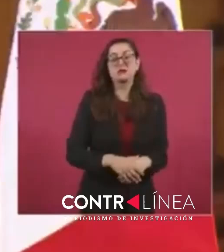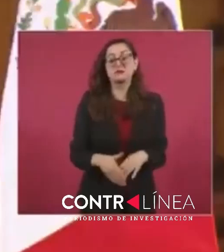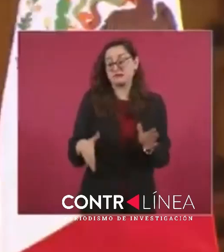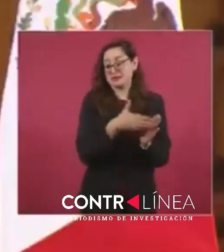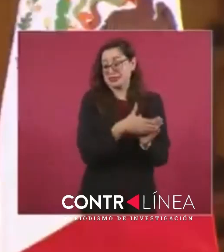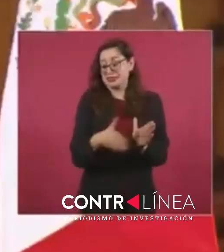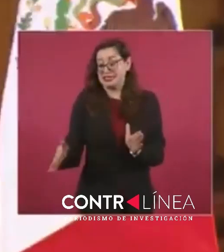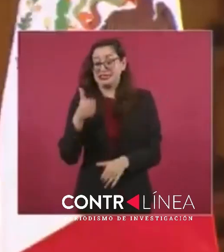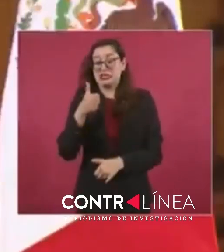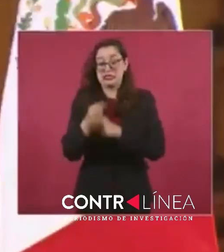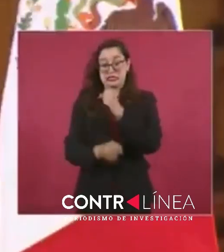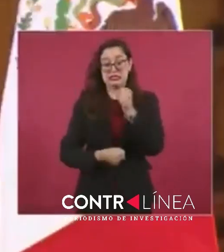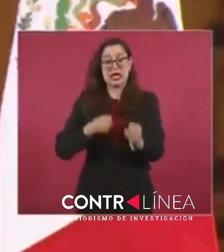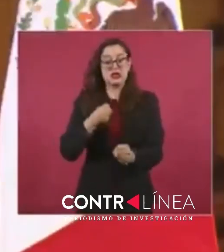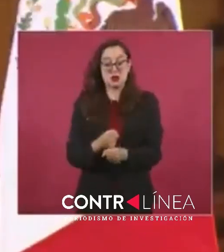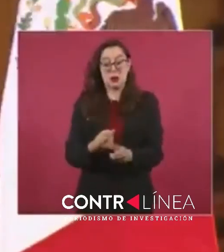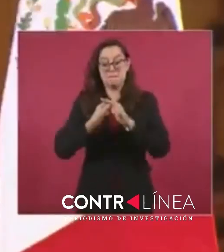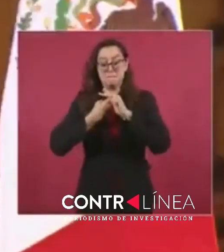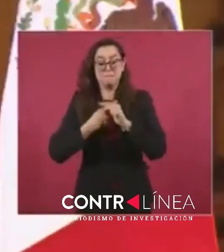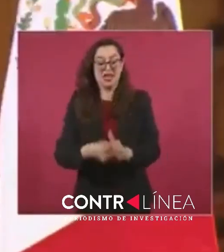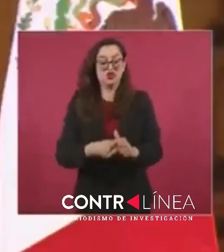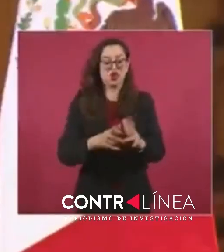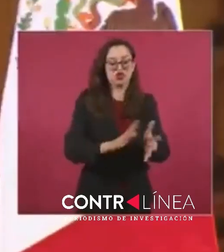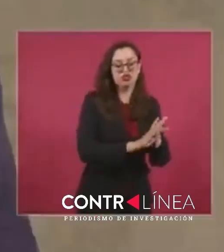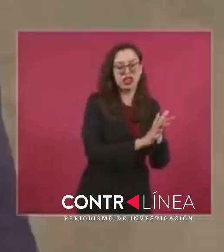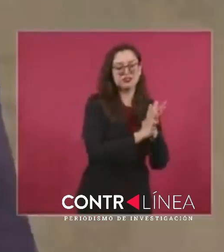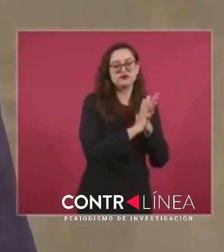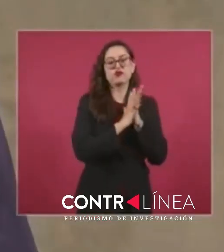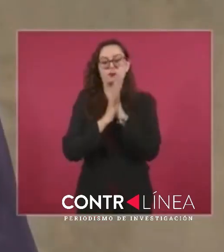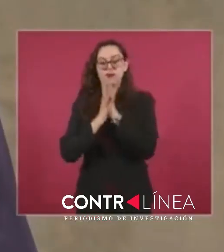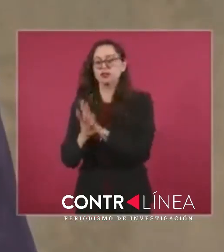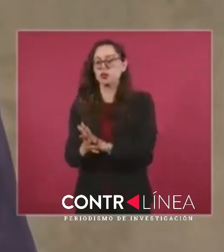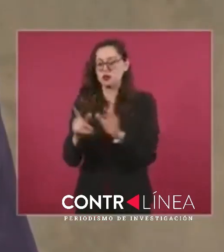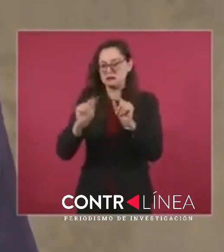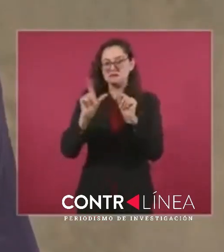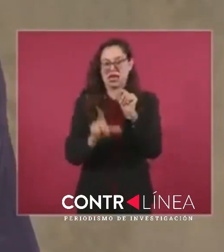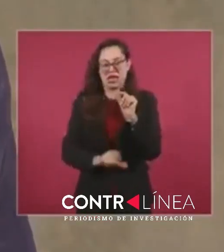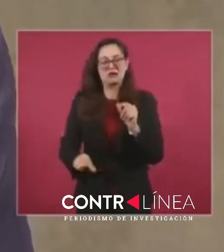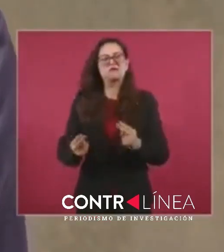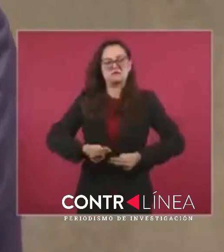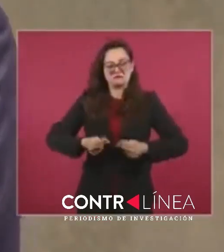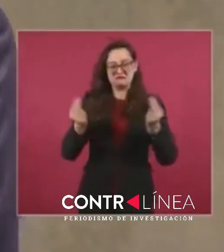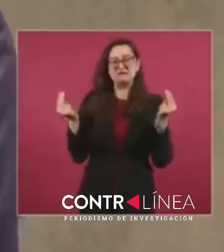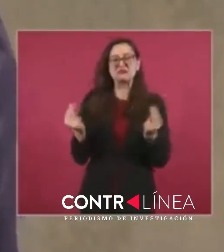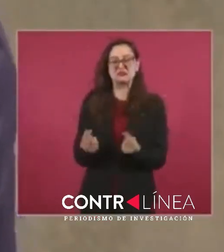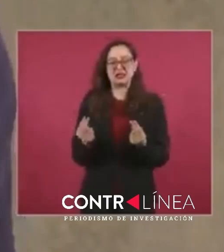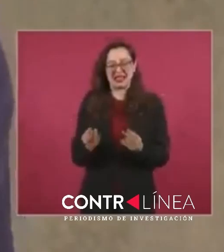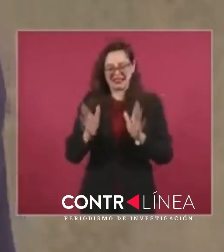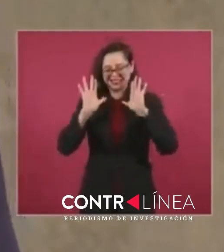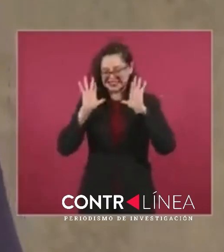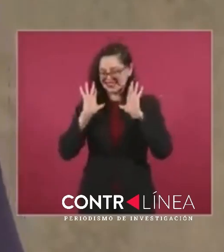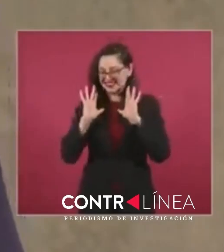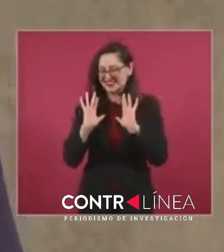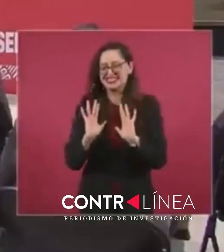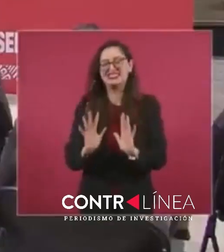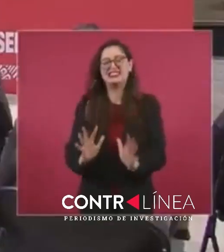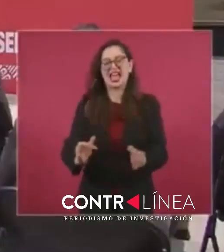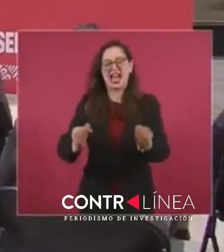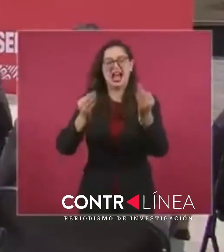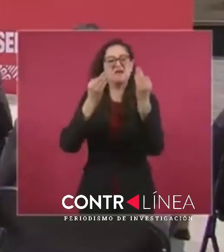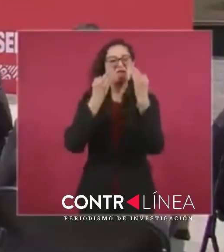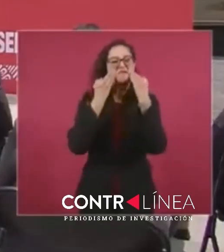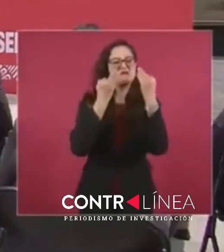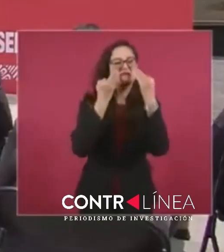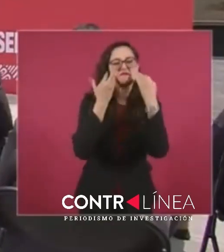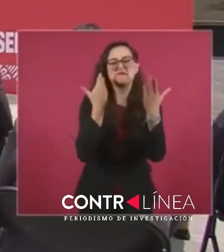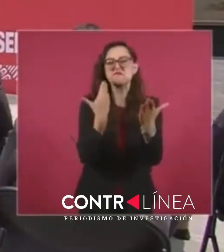Sentamos las bases de la transformación que necesitaba el país. Ha quedado de manifiesto, entre otras cosas,